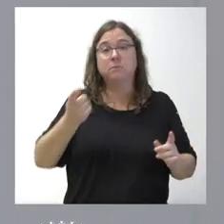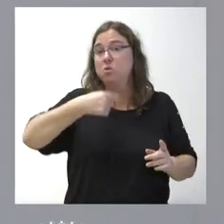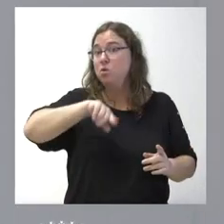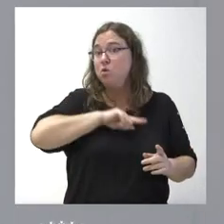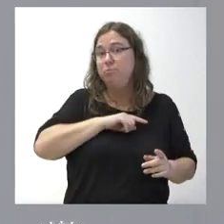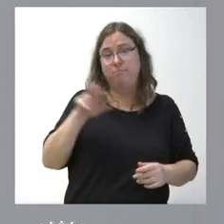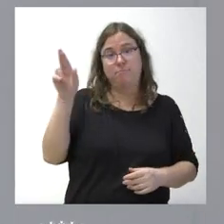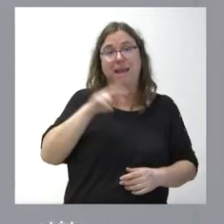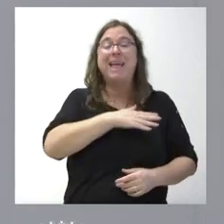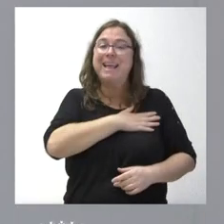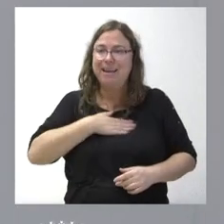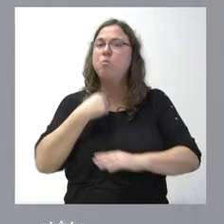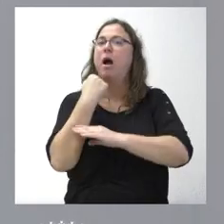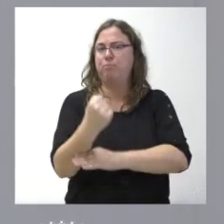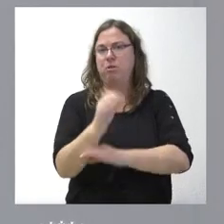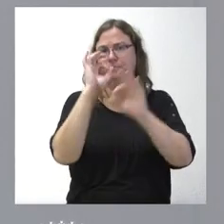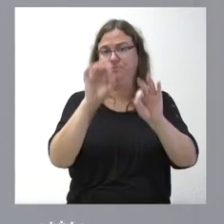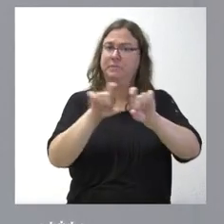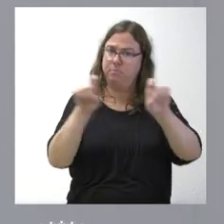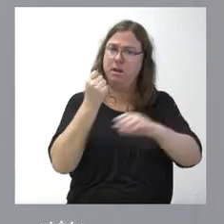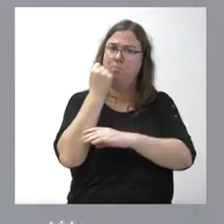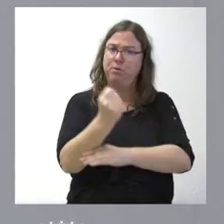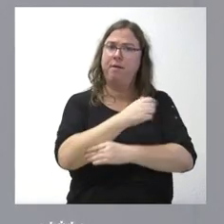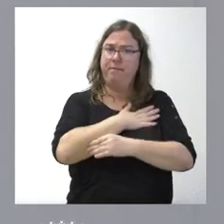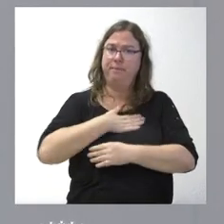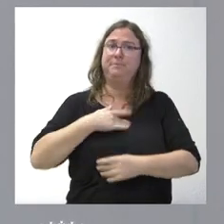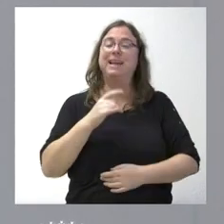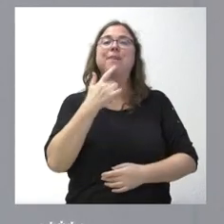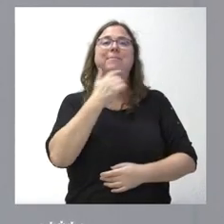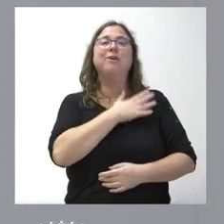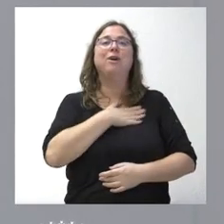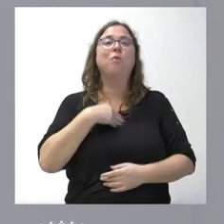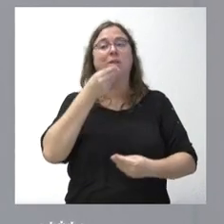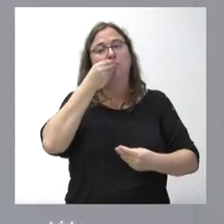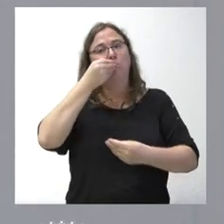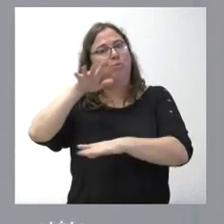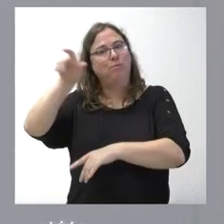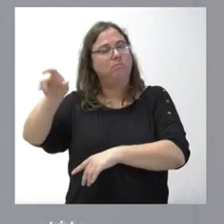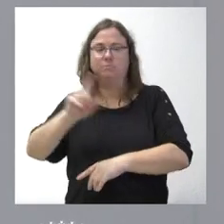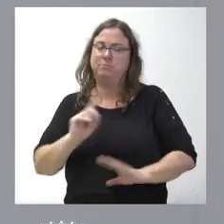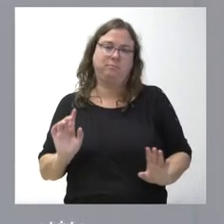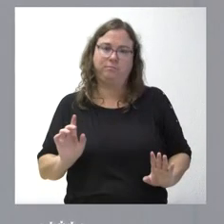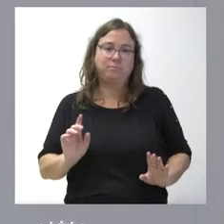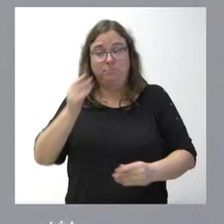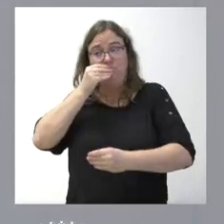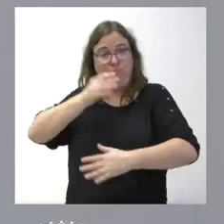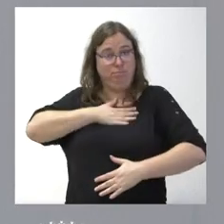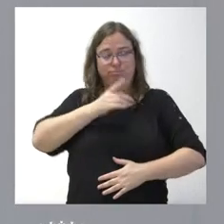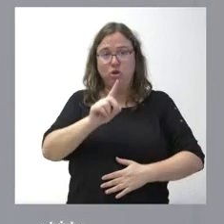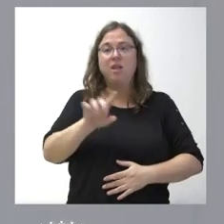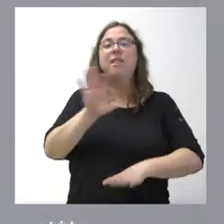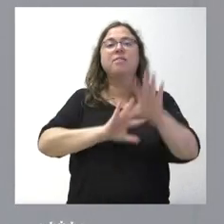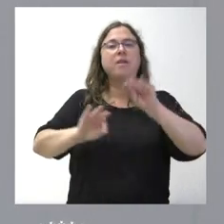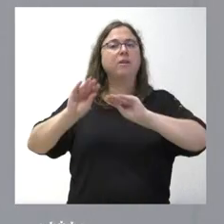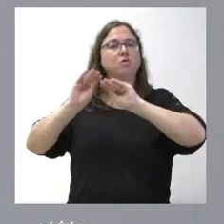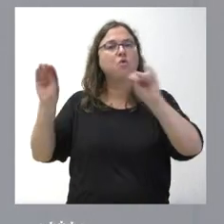reiterar es la voluntad de apoyar a la empresa Pero no la voluntad de sustituir a la empresa ni en sus decisiones ni en